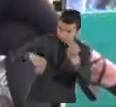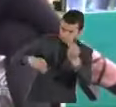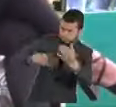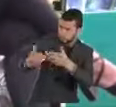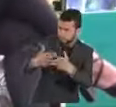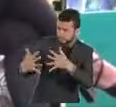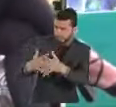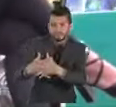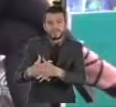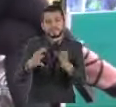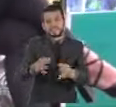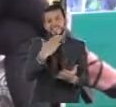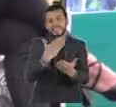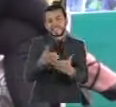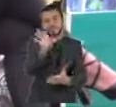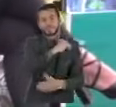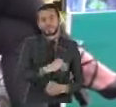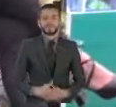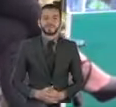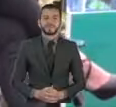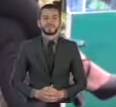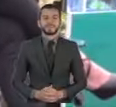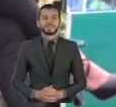estamos firmando. Muchas gracias a todos.